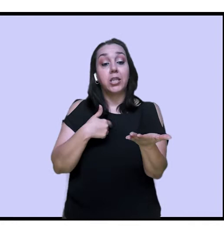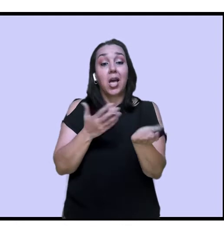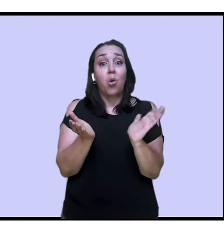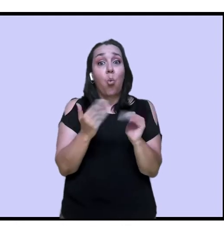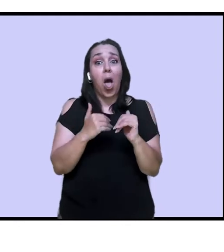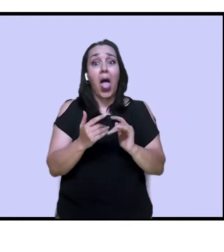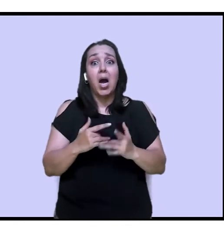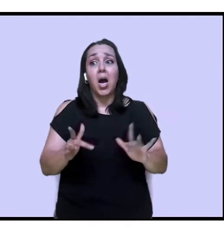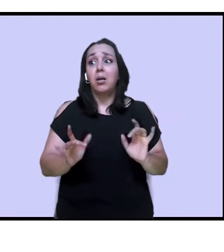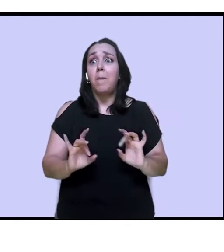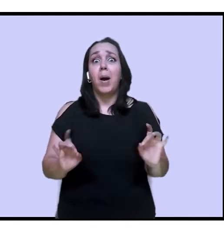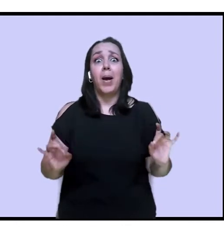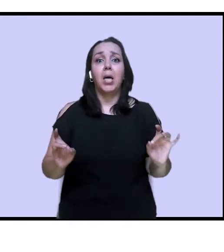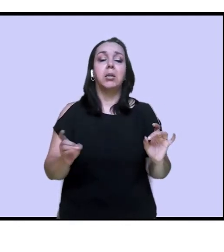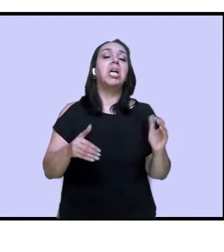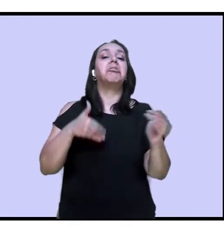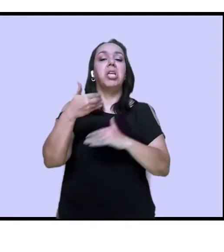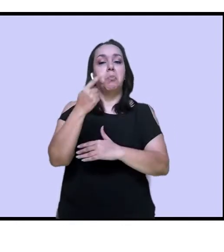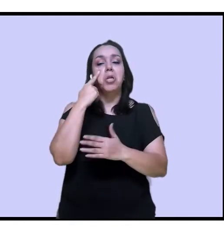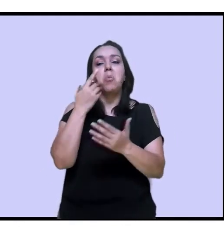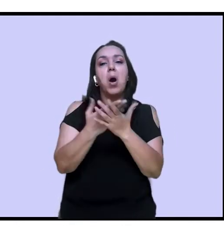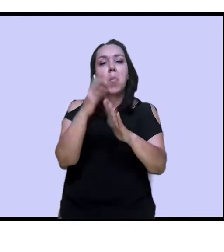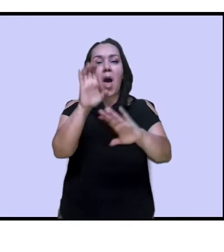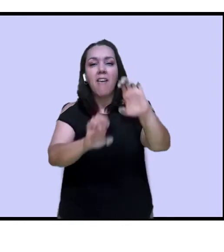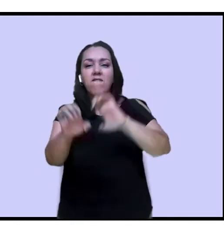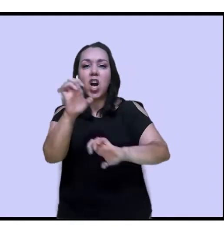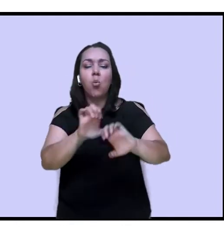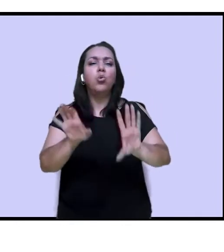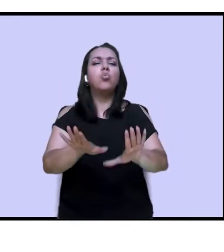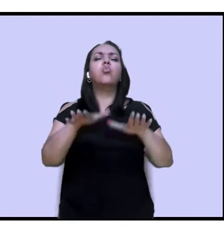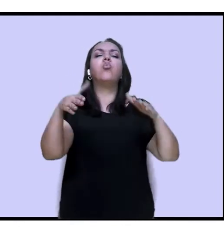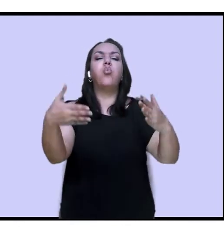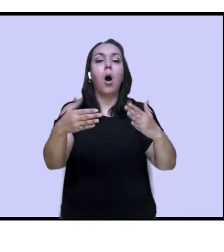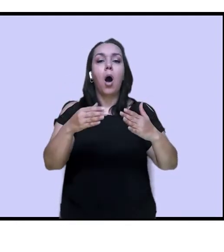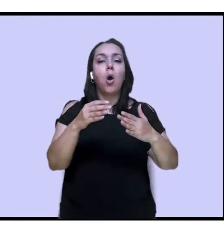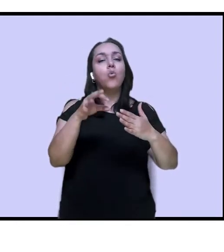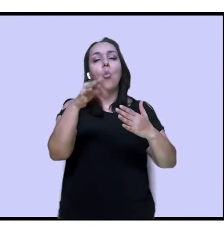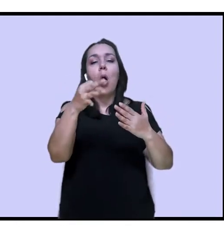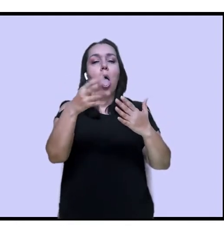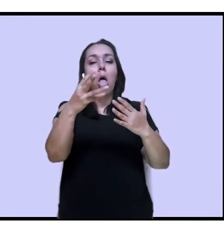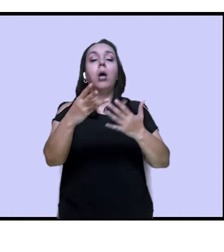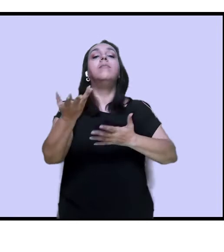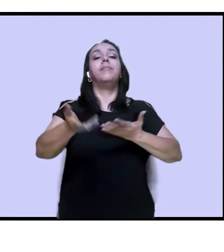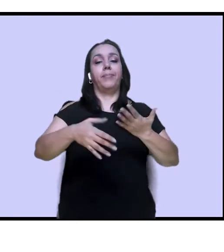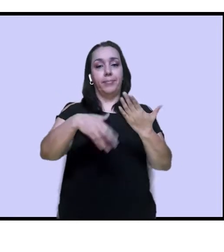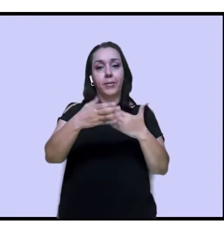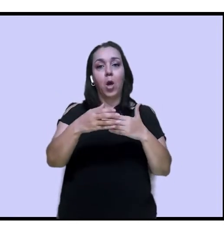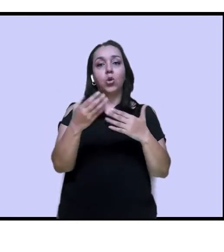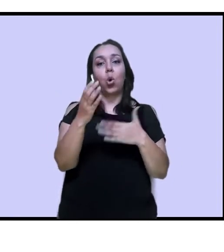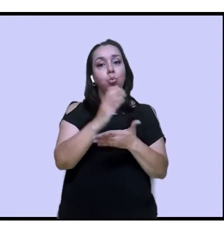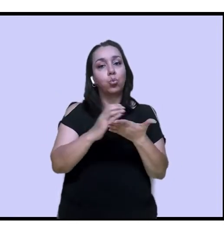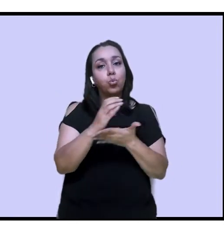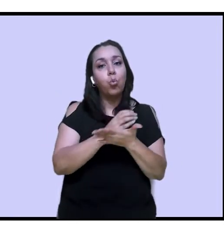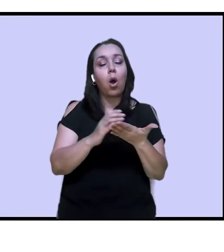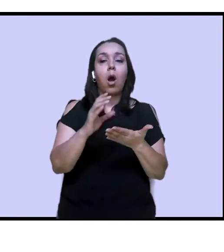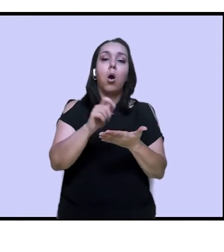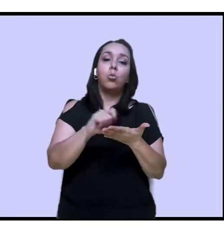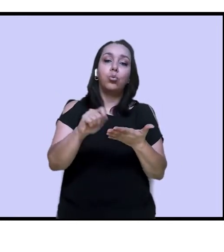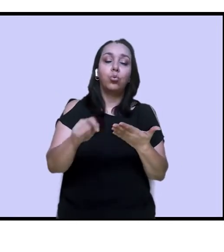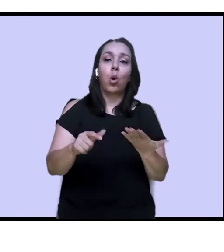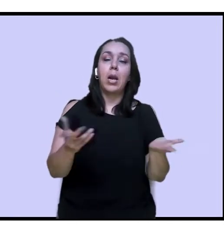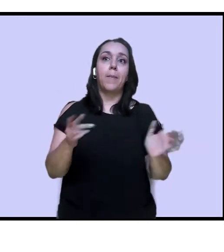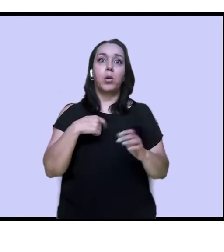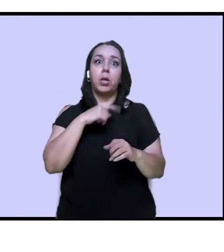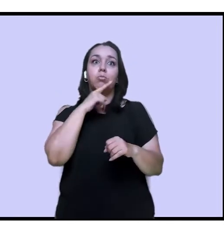tenerlas, entonces después se hace la prueba de ubicación. No es como en algunos momentos una práctica